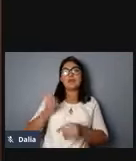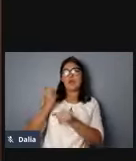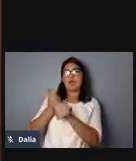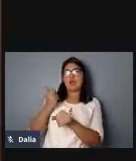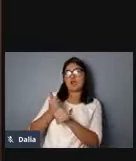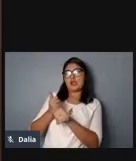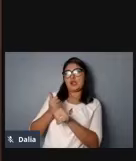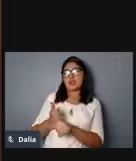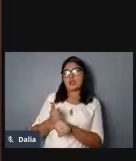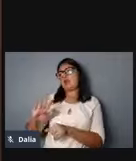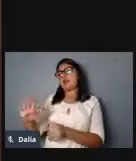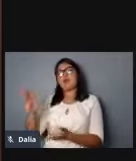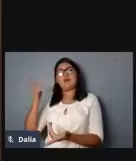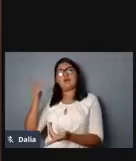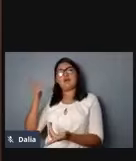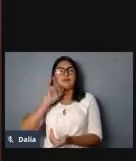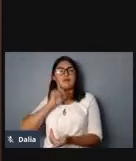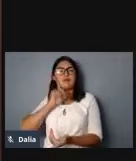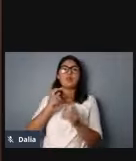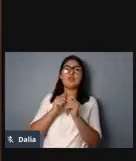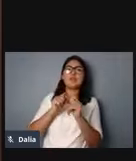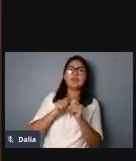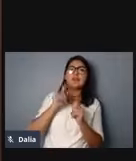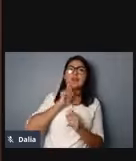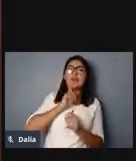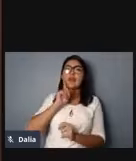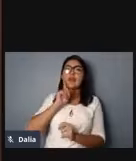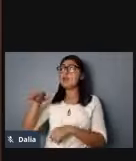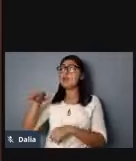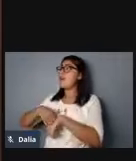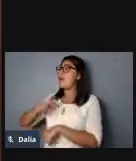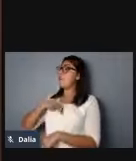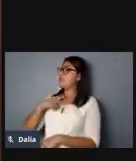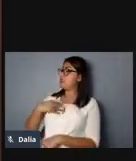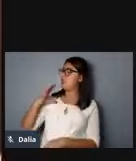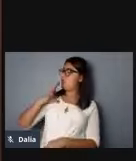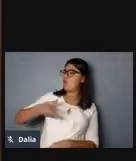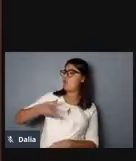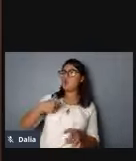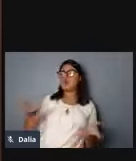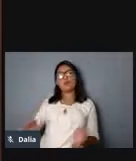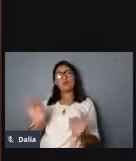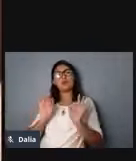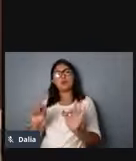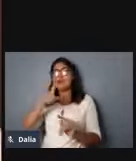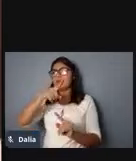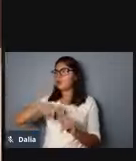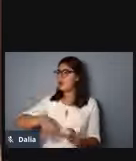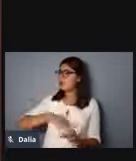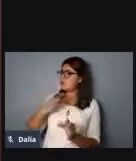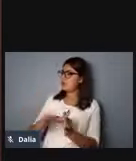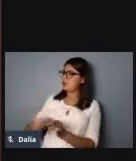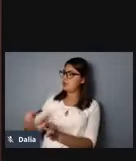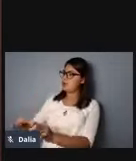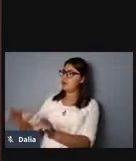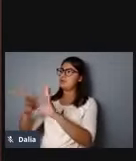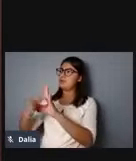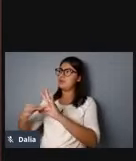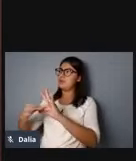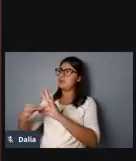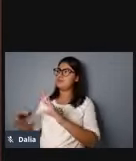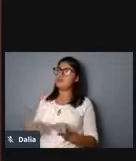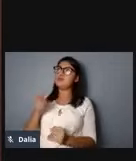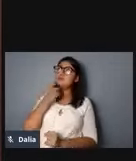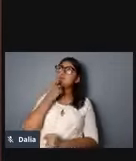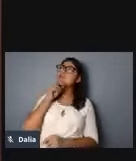haciendo las tareas y está cumpliendo. Y quizás eso es lo que los está motivando. Pero estamos saltándonos un paso previo.